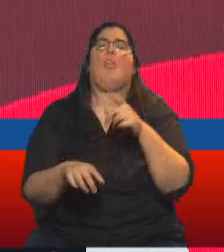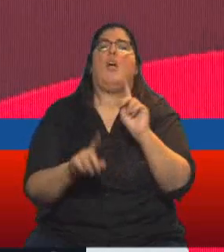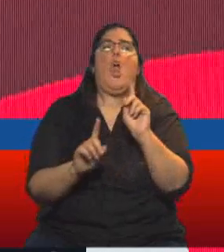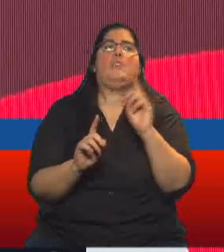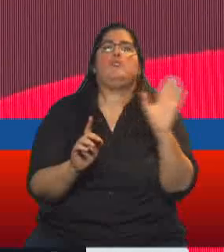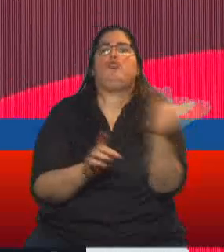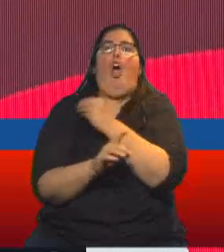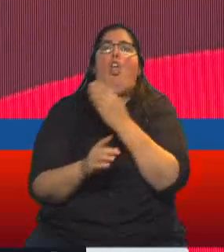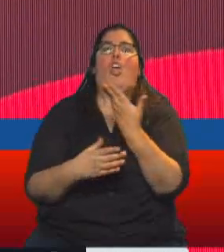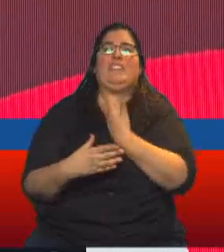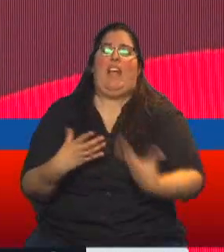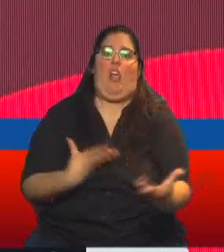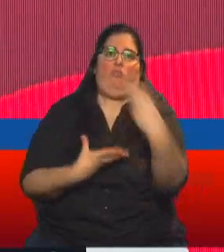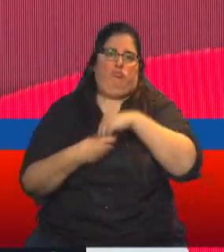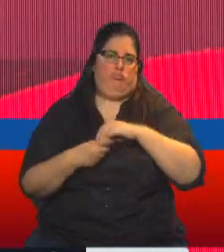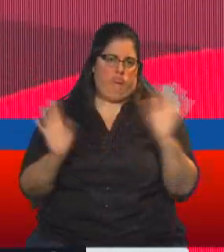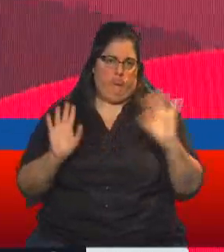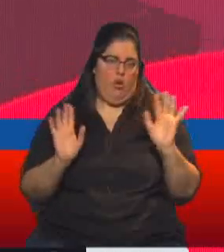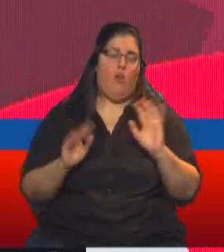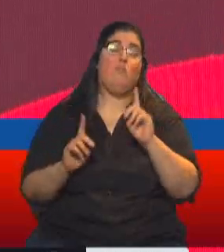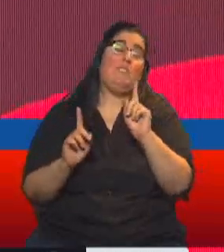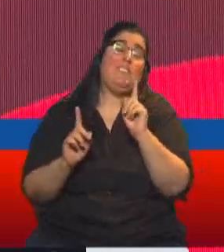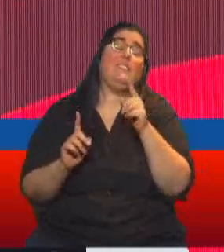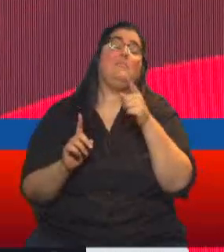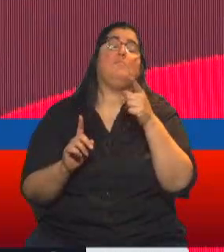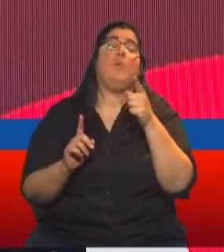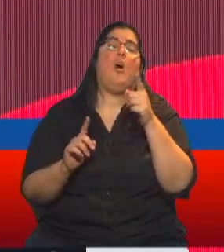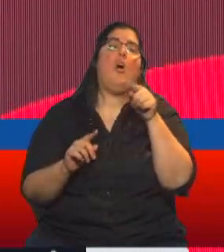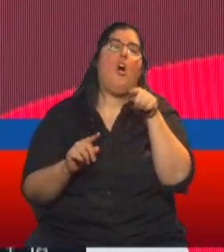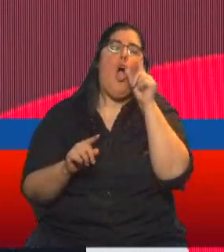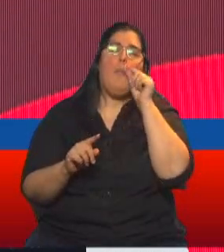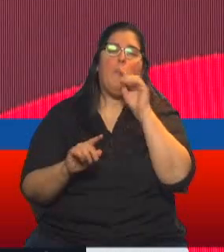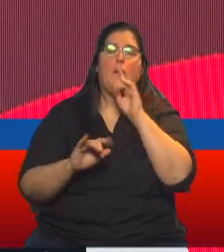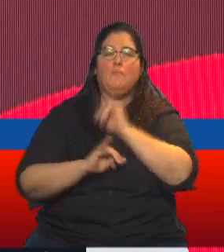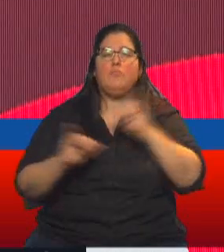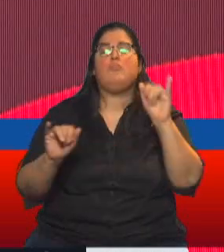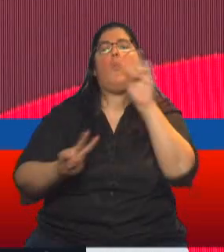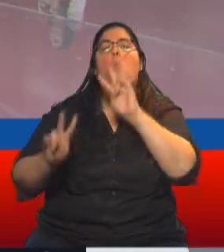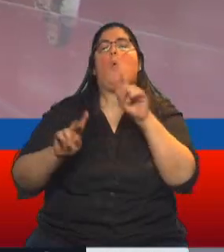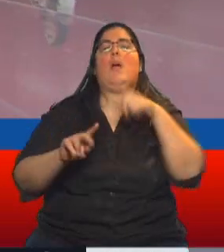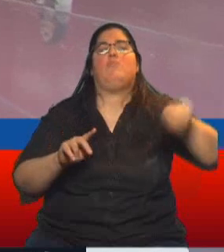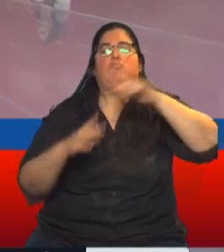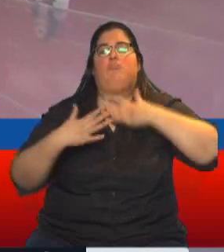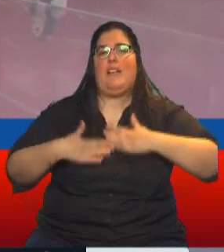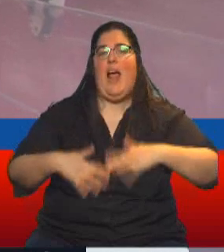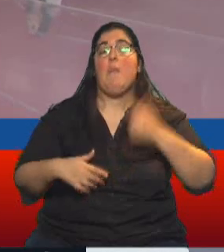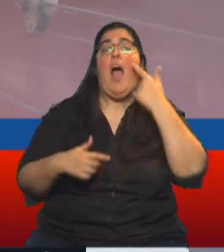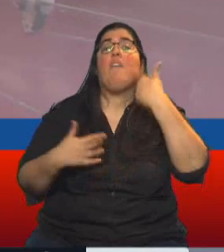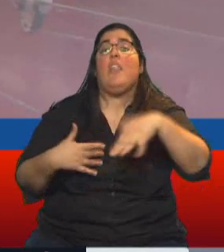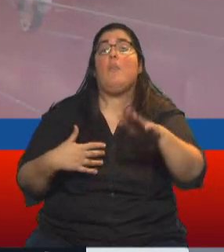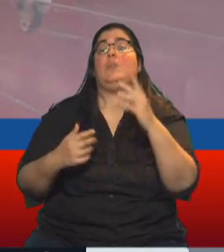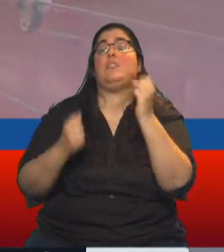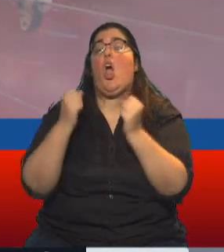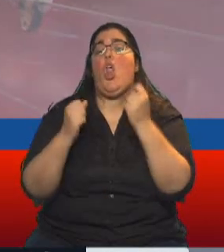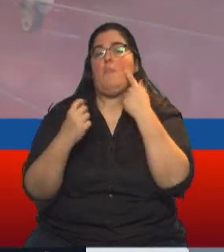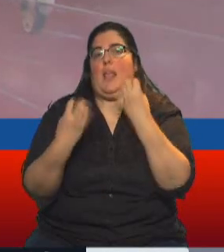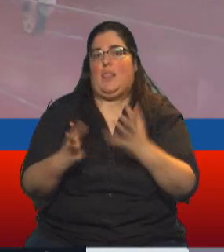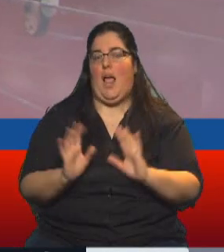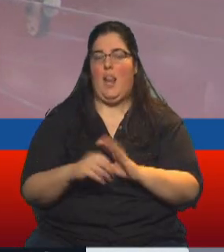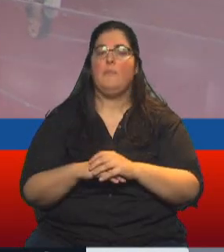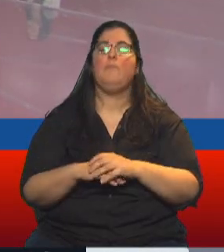allí en Perú. Y bueno, un mensaje que intentó llevar algo de calma. Veremos después cómo se traduce en políticas económicas. Vamos a la siguiente placa y en este